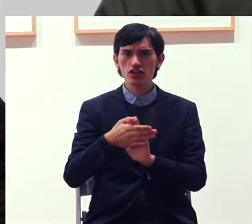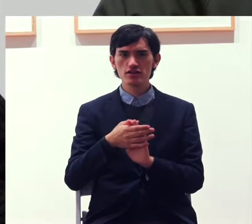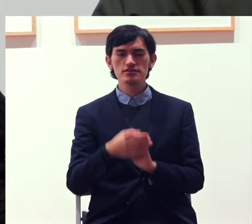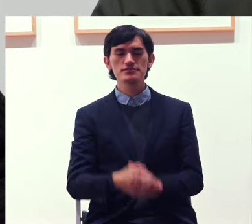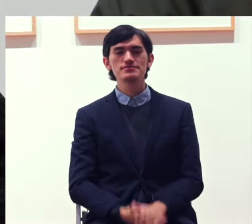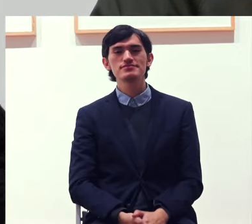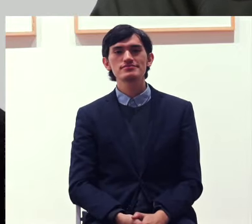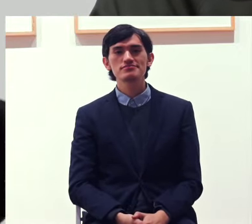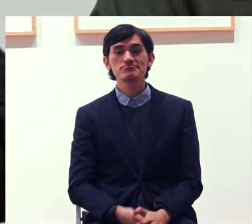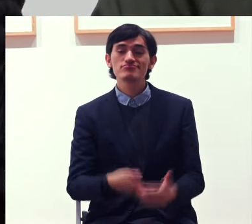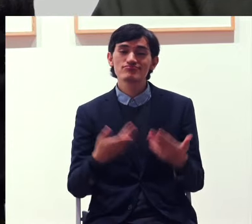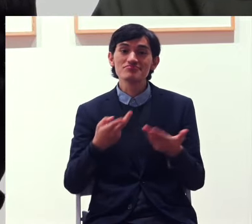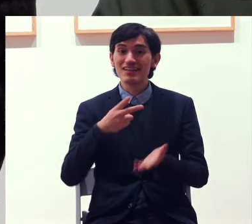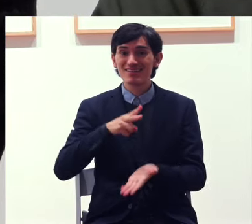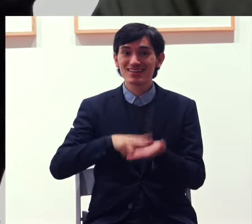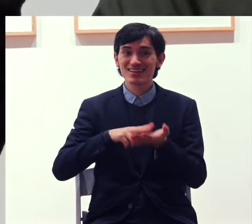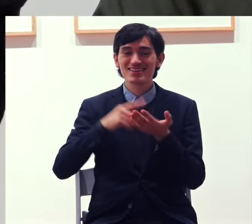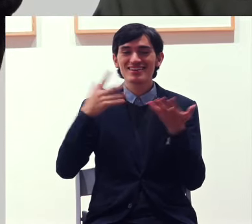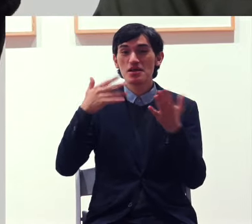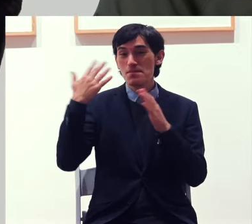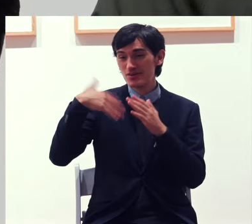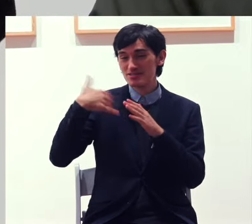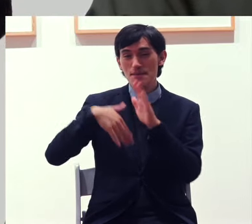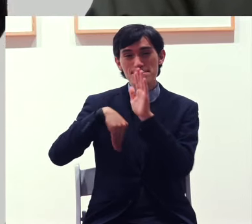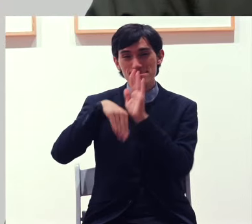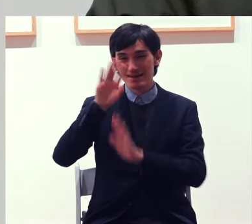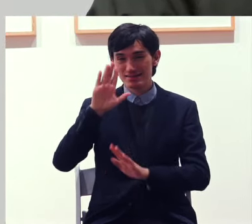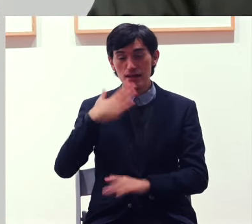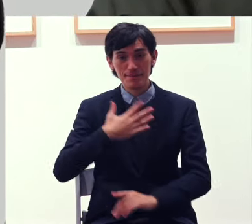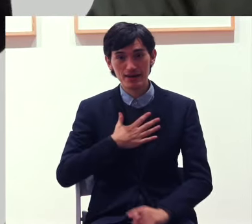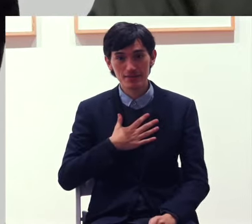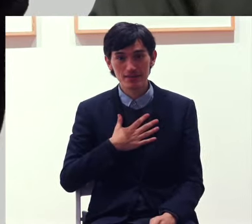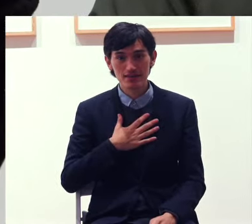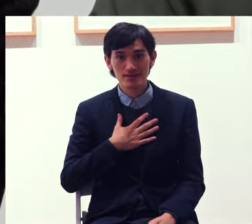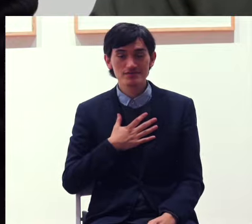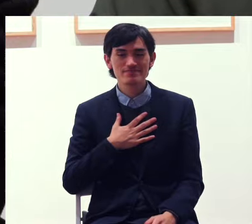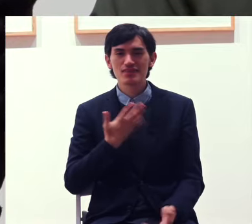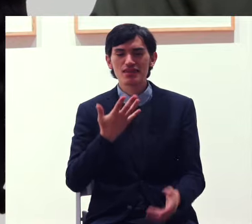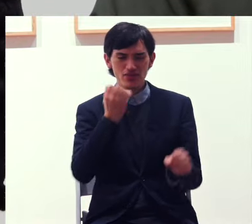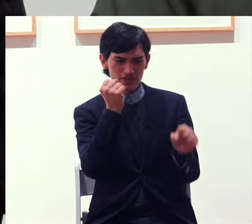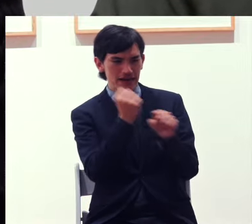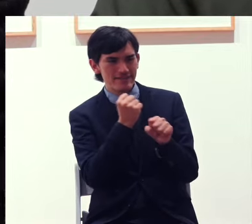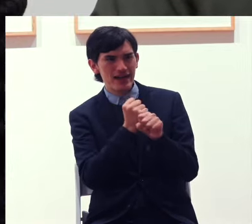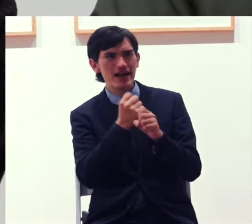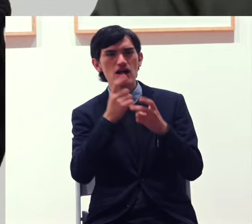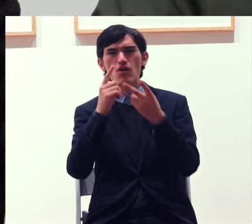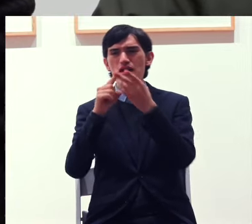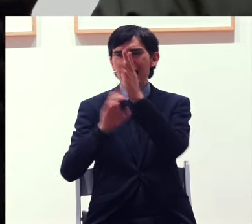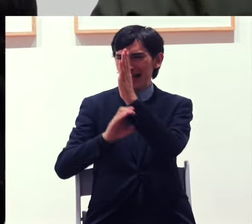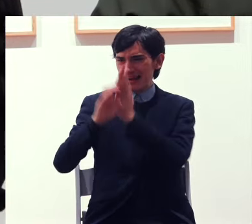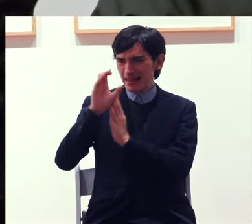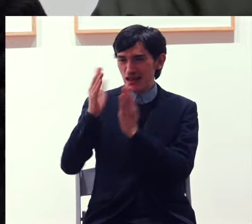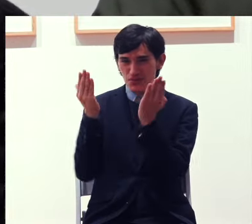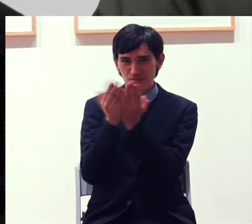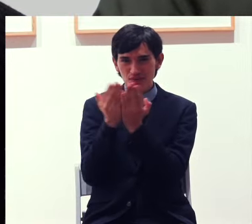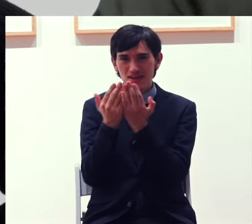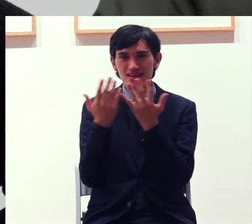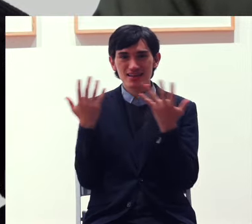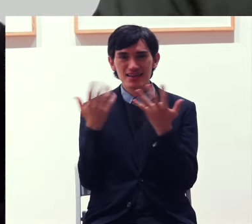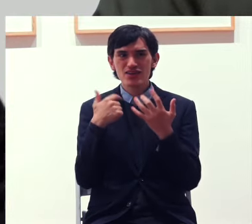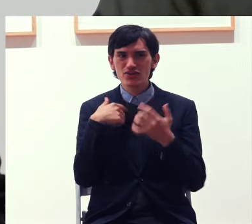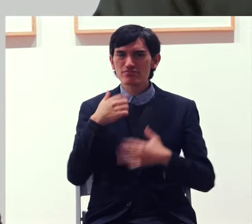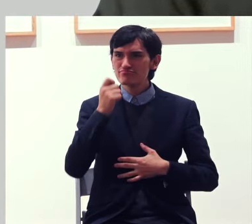era el mayor tesoro. O sea, en realidad lo más importante para mí de un trabajo, de una carrera, de estudiar, era